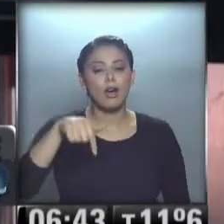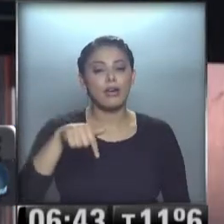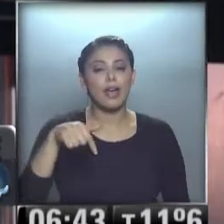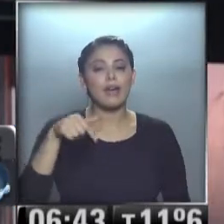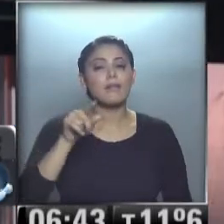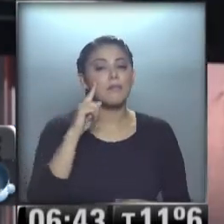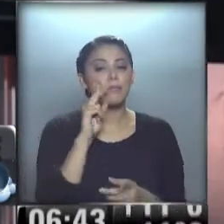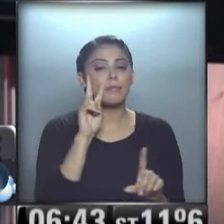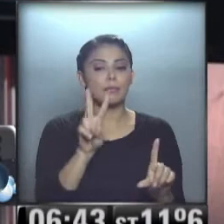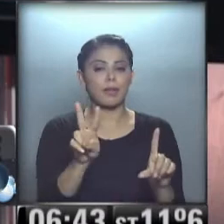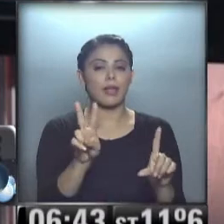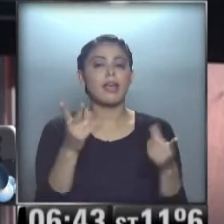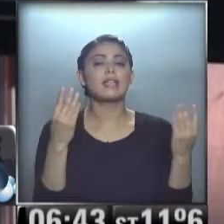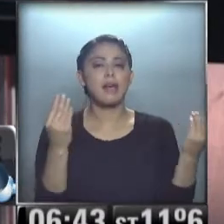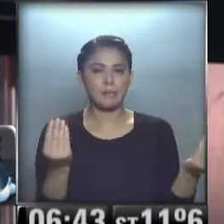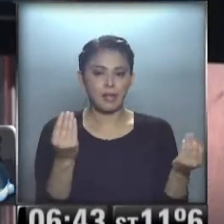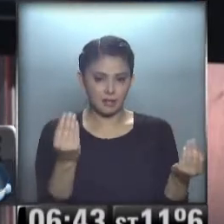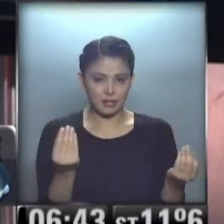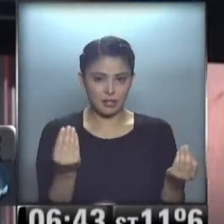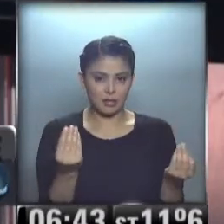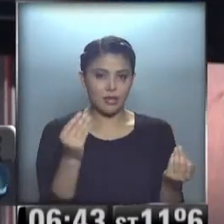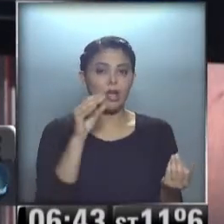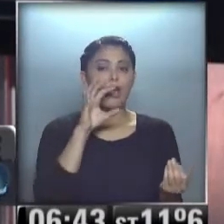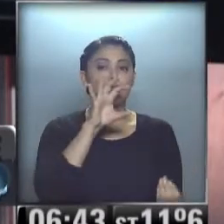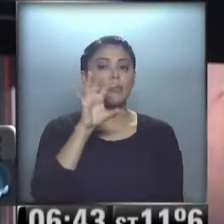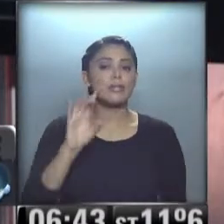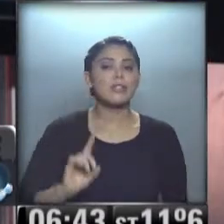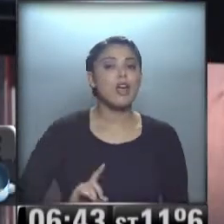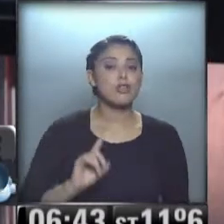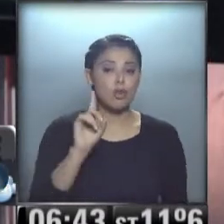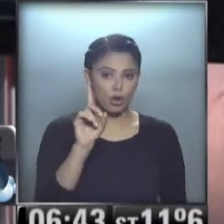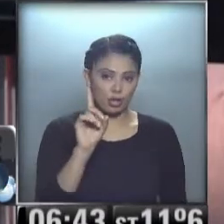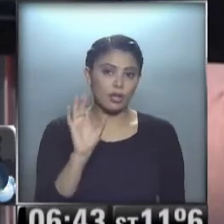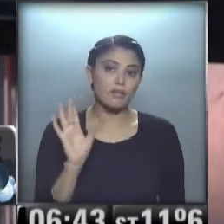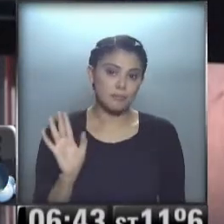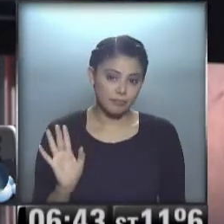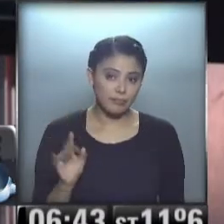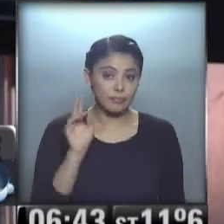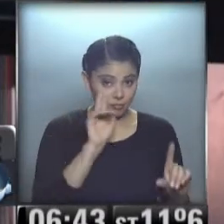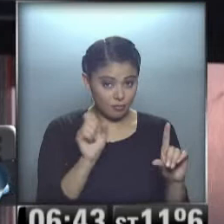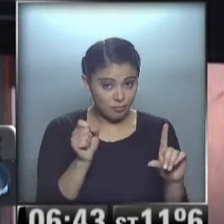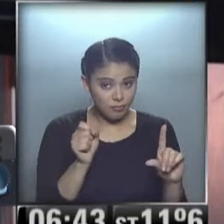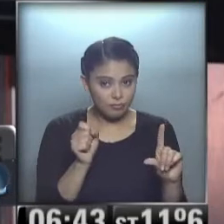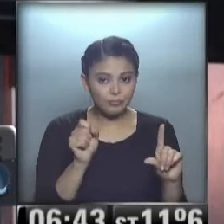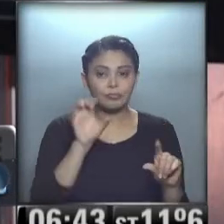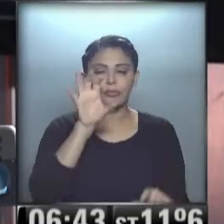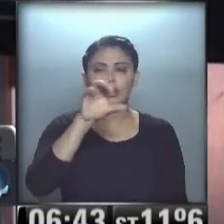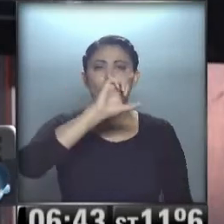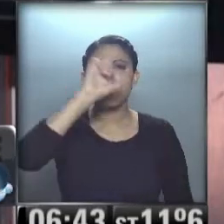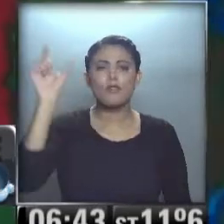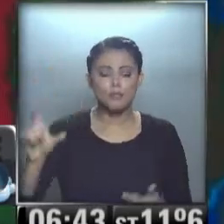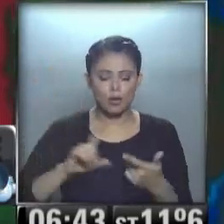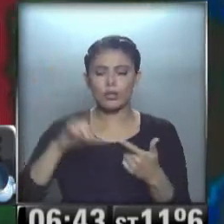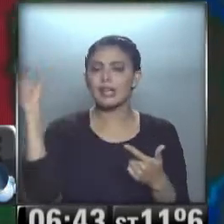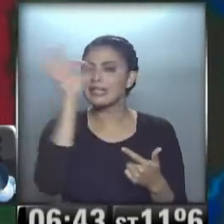ahora qué pasa en detalle en el noreste de nuestro país. A propósito, fíjense ustedes sobre Formosa, sobre